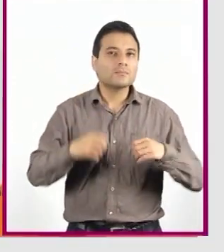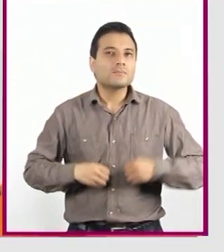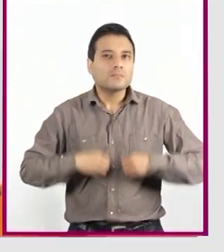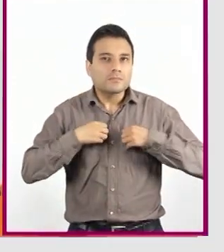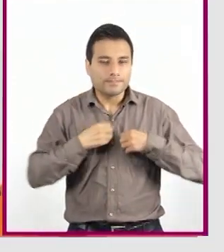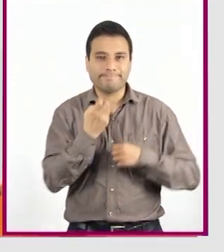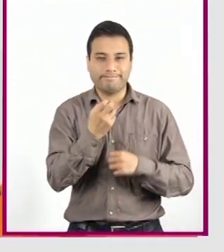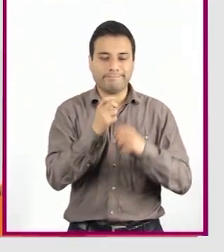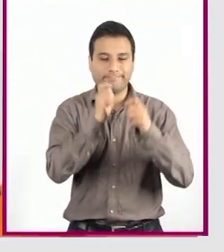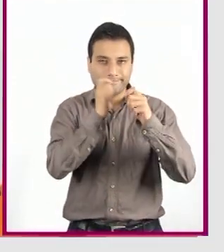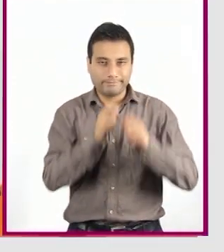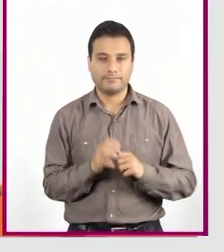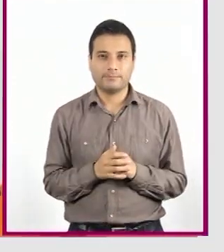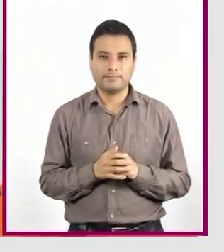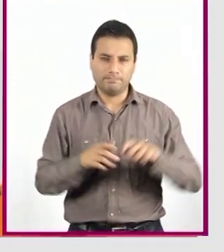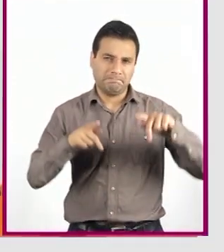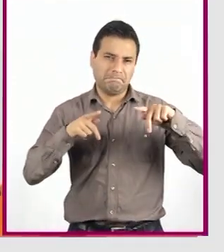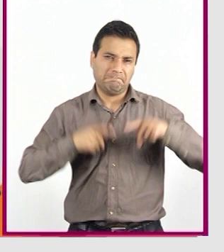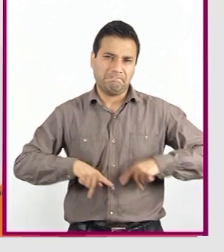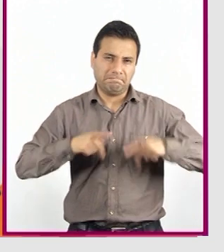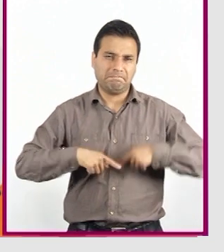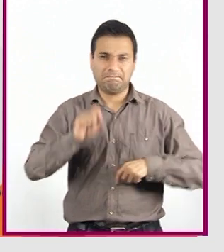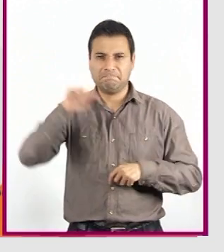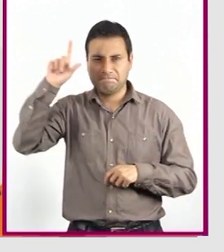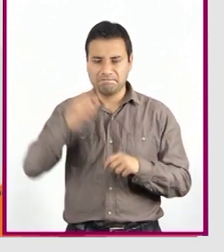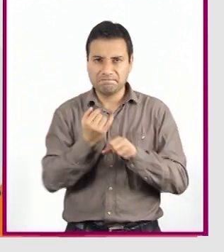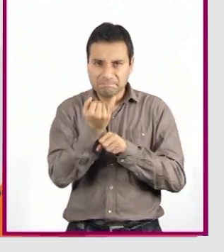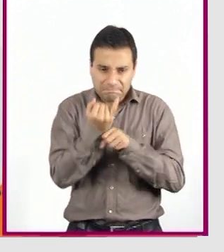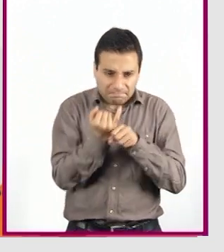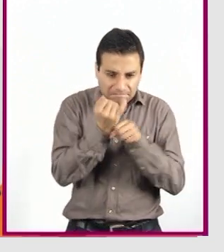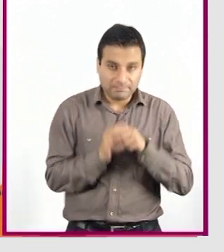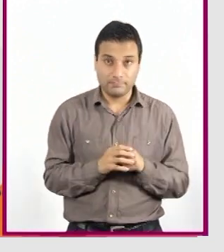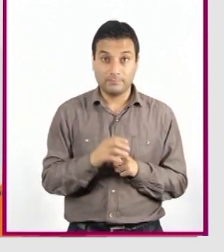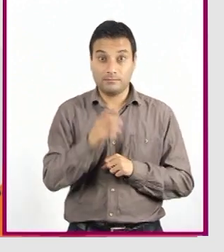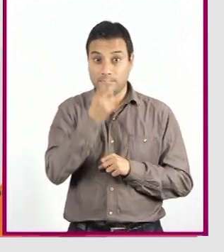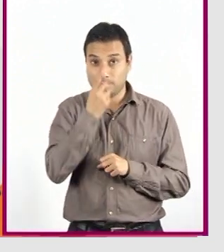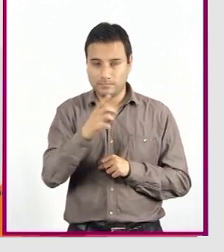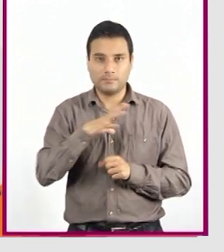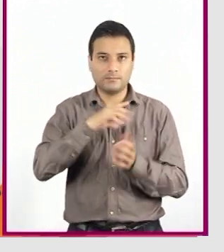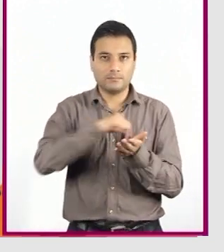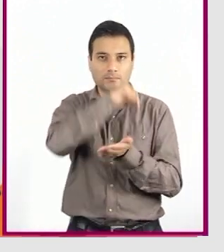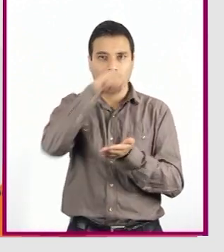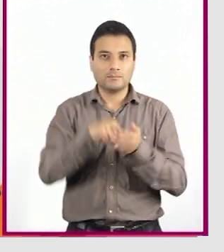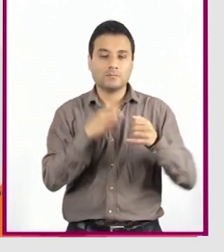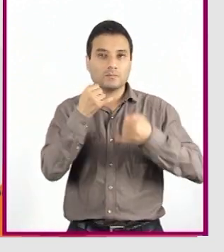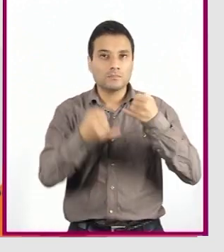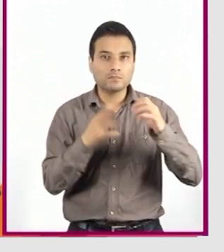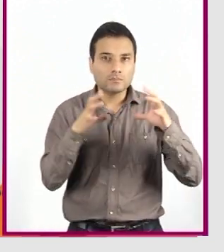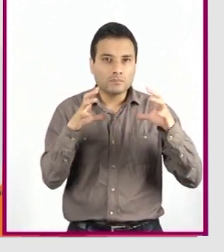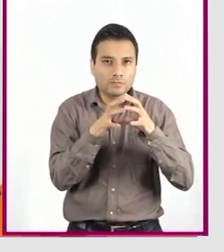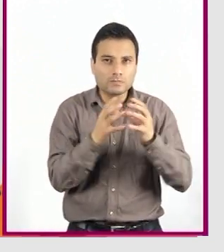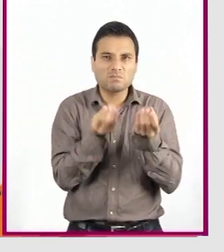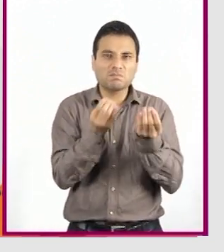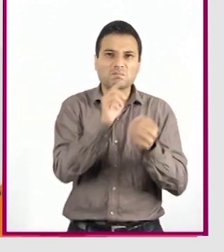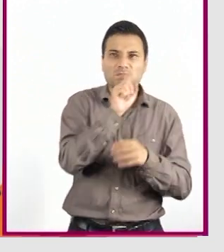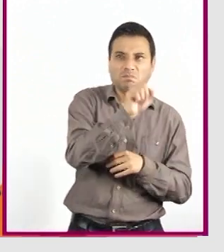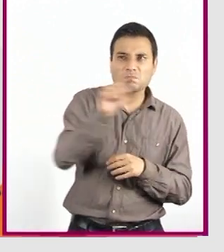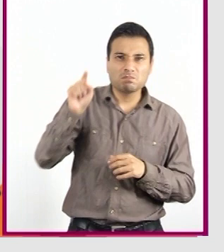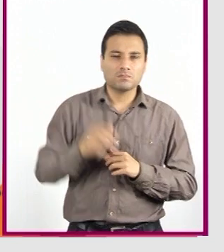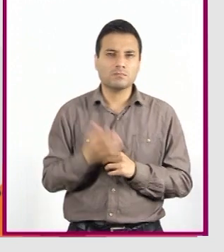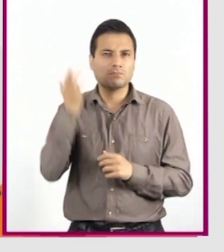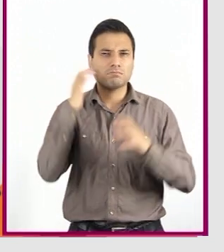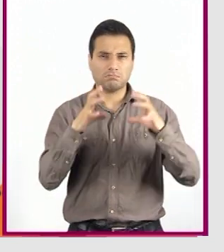Los arqueólogos descubrieron numerosos juegos de pelota, donde se practicaba este juego con bolas de